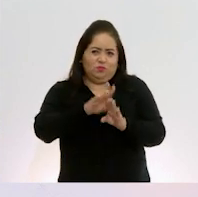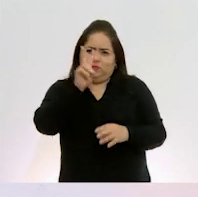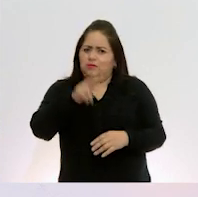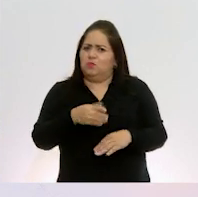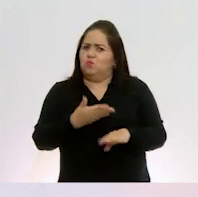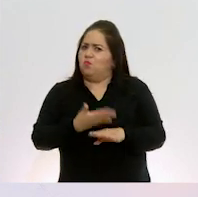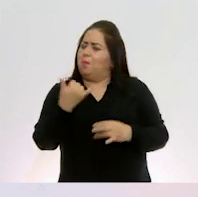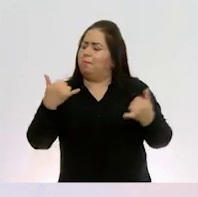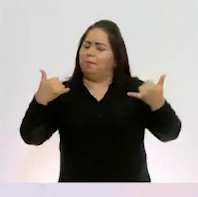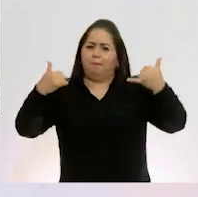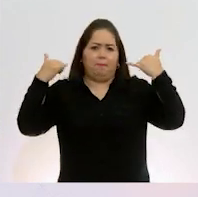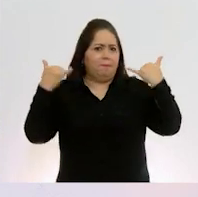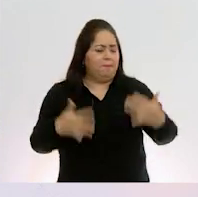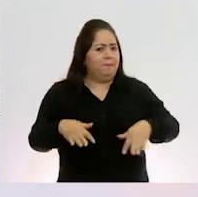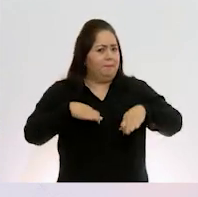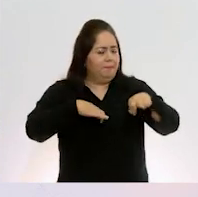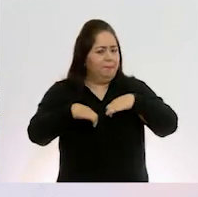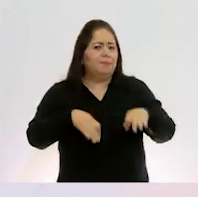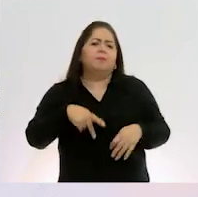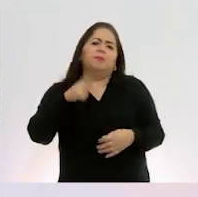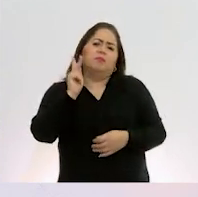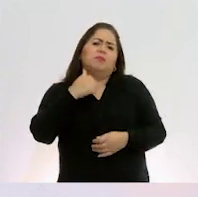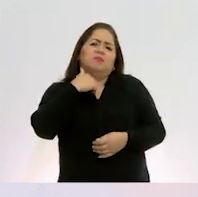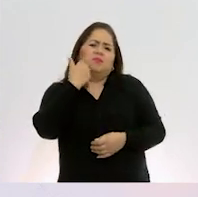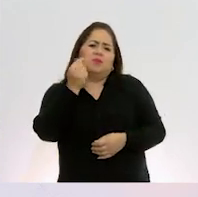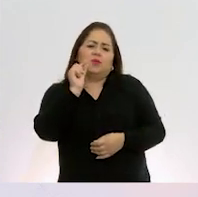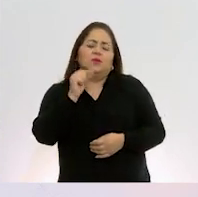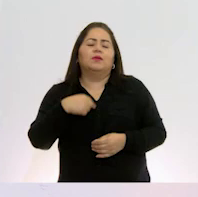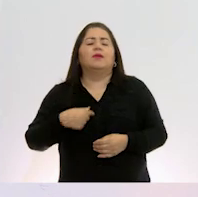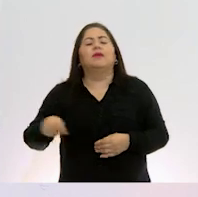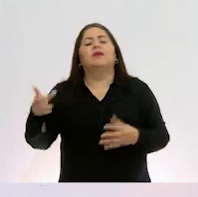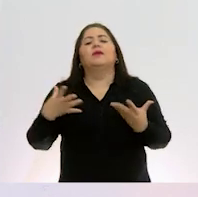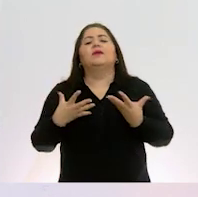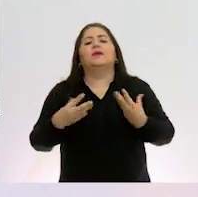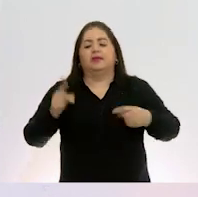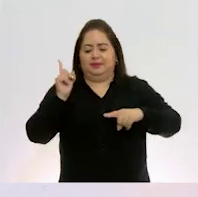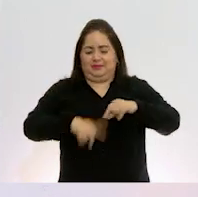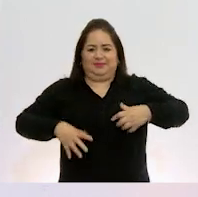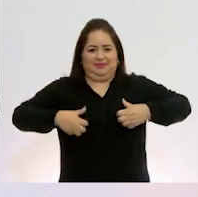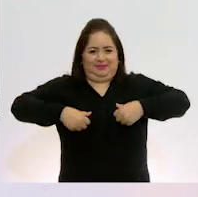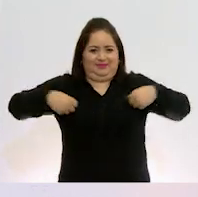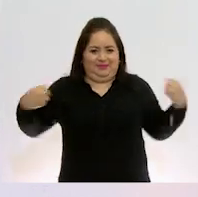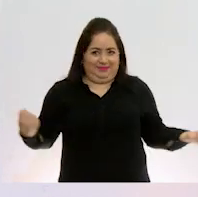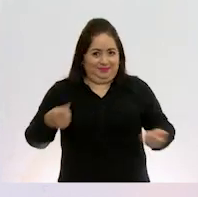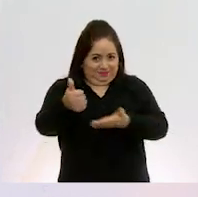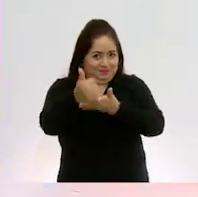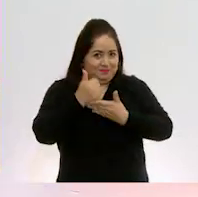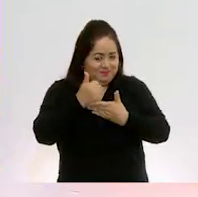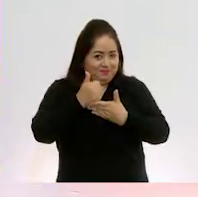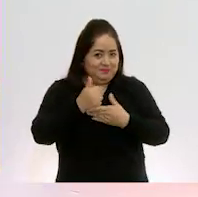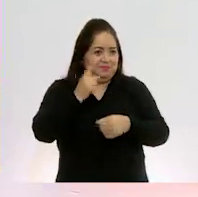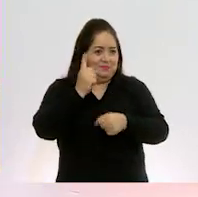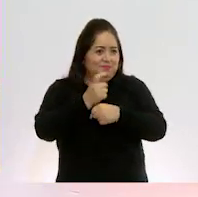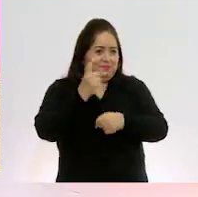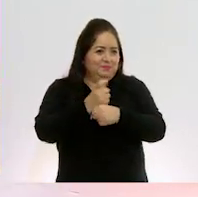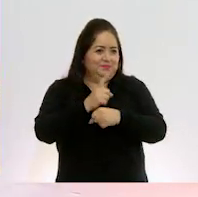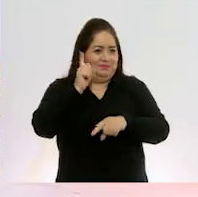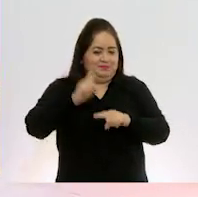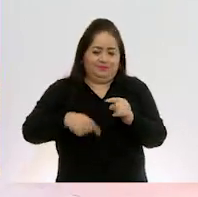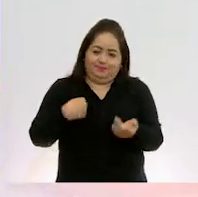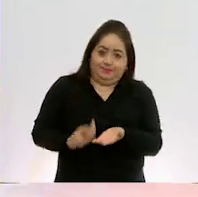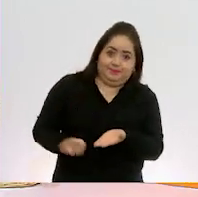demasiado pesado. Quiero irme a quitar este traje. ¿Me ayudan, chicos? Primero, lo voy a